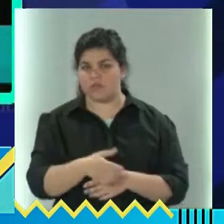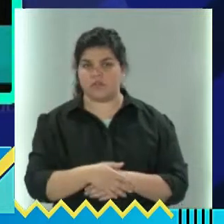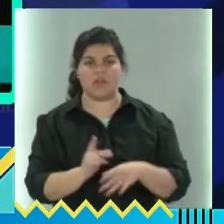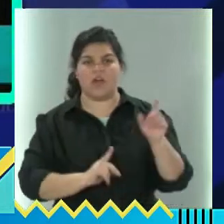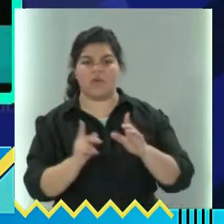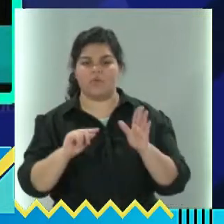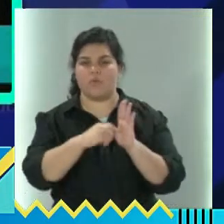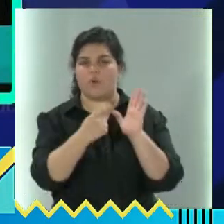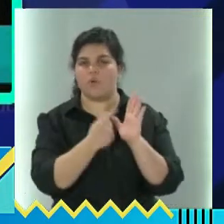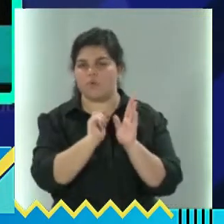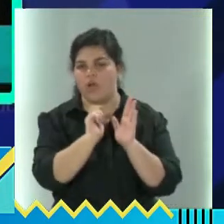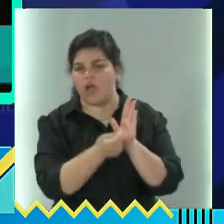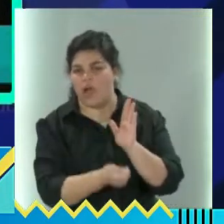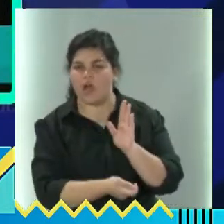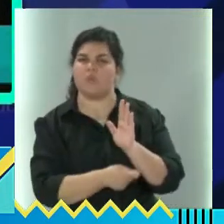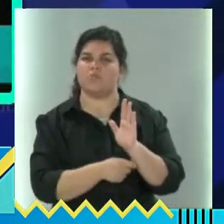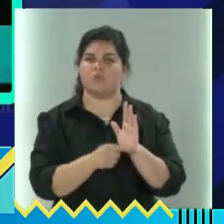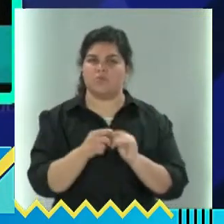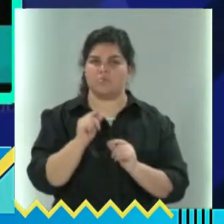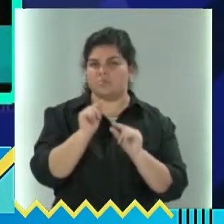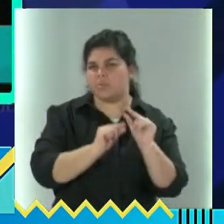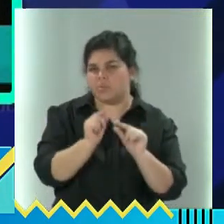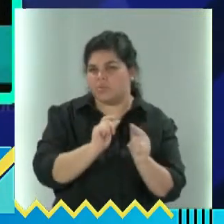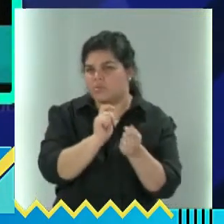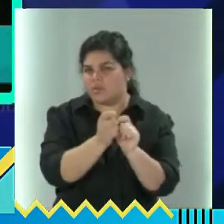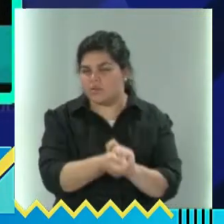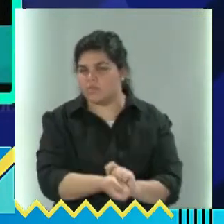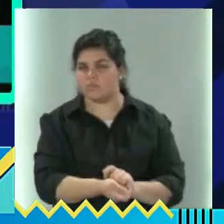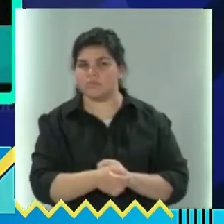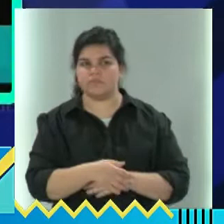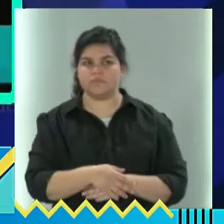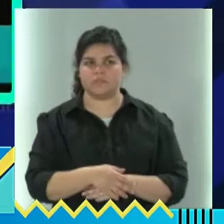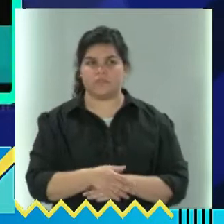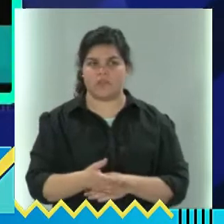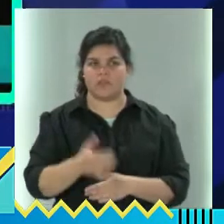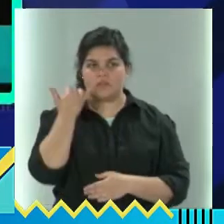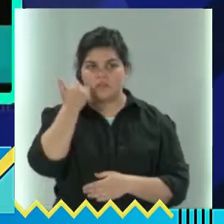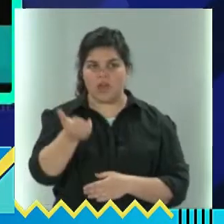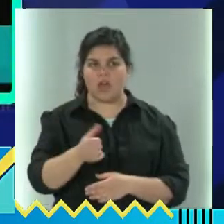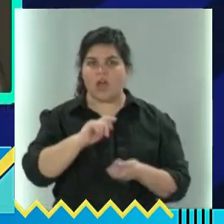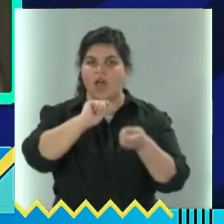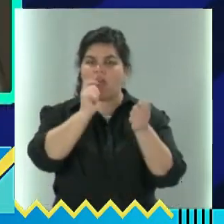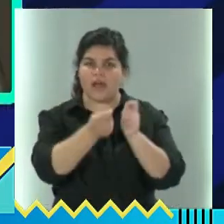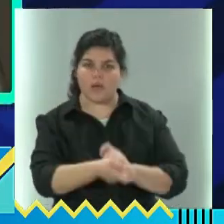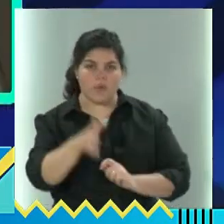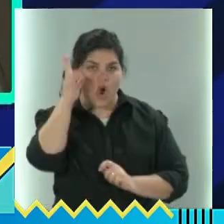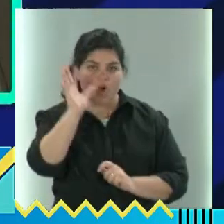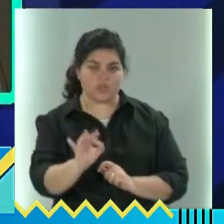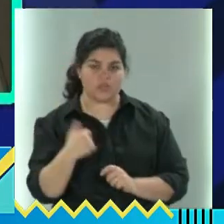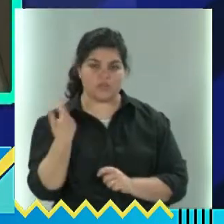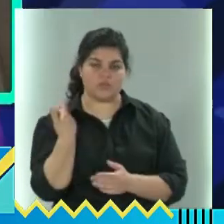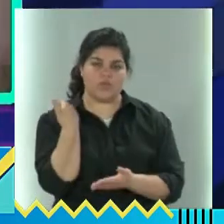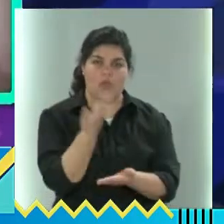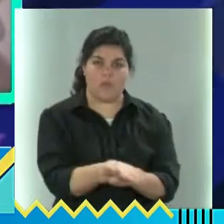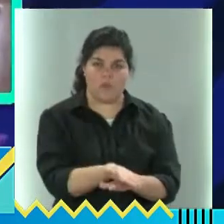cambios cosméticos, algunas pequeñas modificaciones, pero que no iban al meollo de las 80 modificaciones que nosotros habíamos aportado. Y